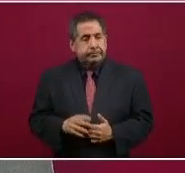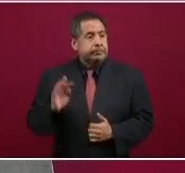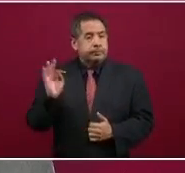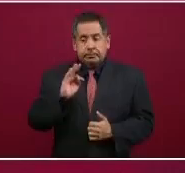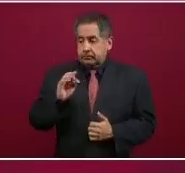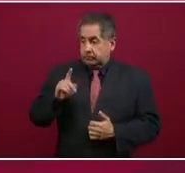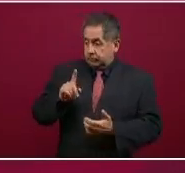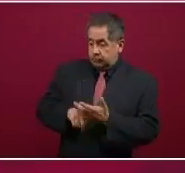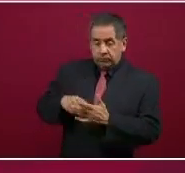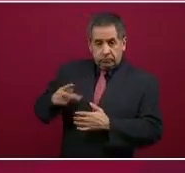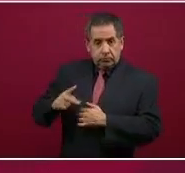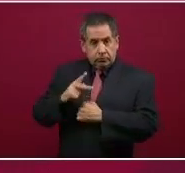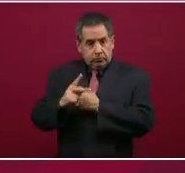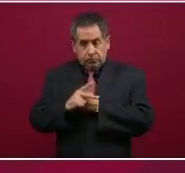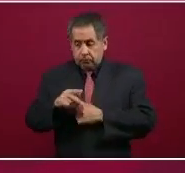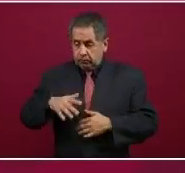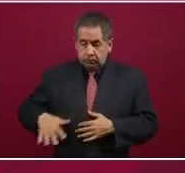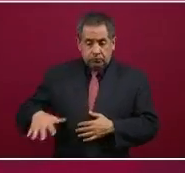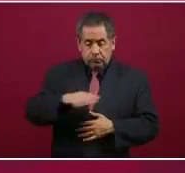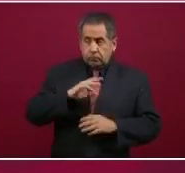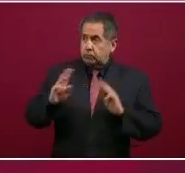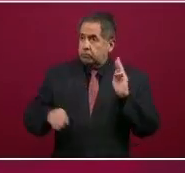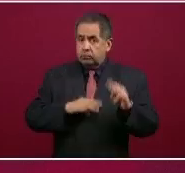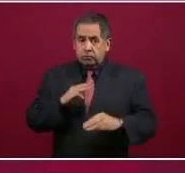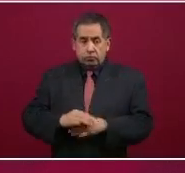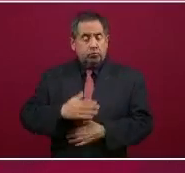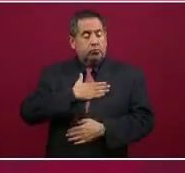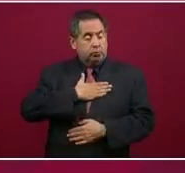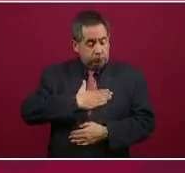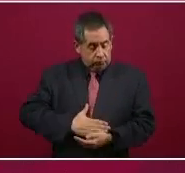existiera justicia en el mundo,